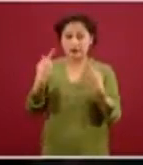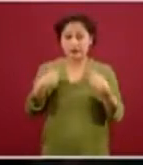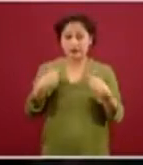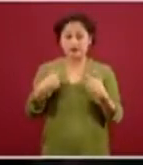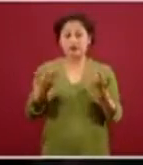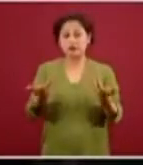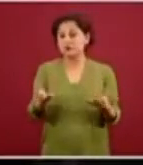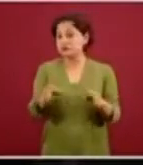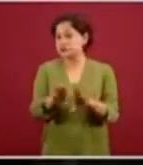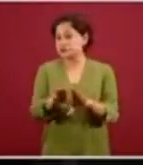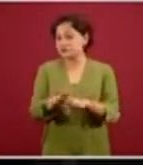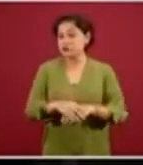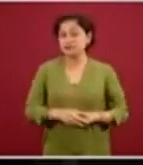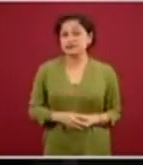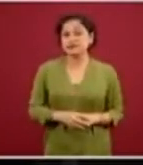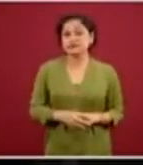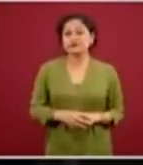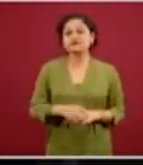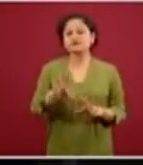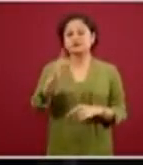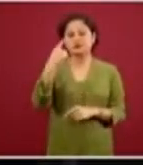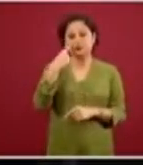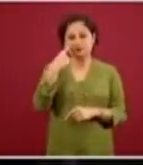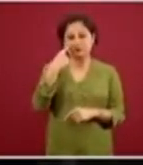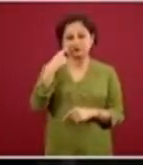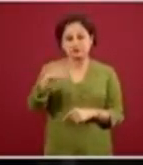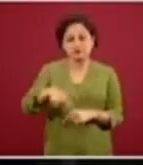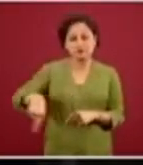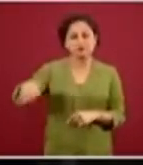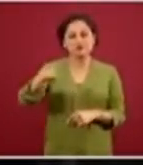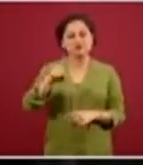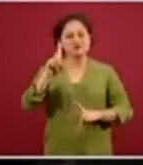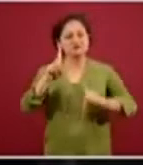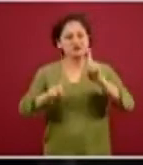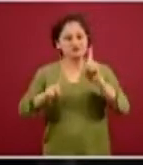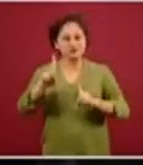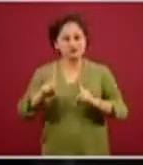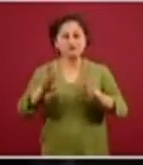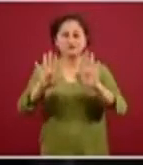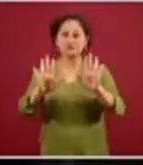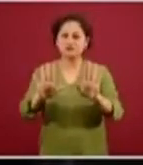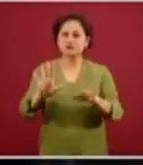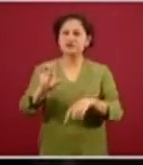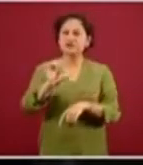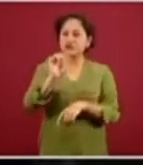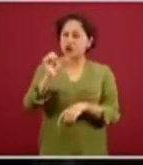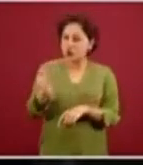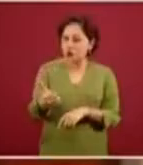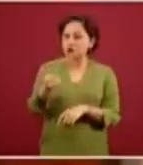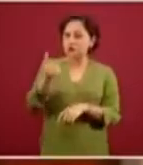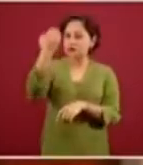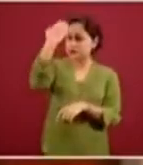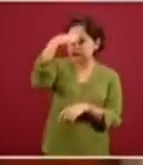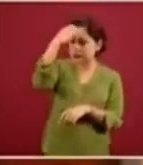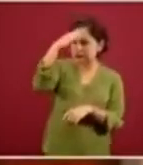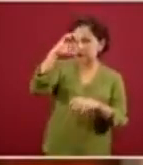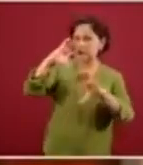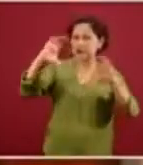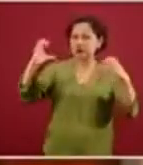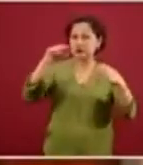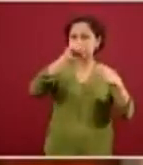Pues bueno, para empezar a responder esta pregunta, nos tenemos que situar a otra serie de preguntas y a la experiencia que está sucediendo en el